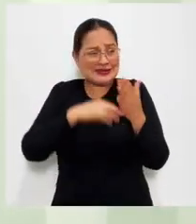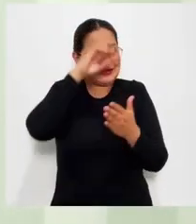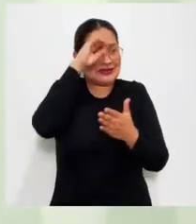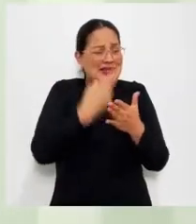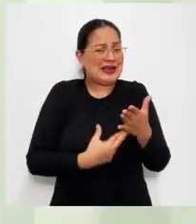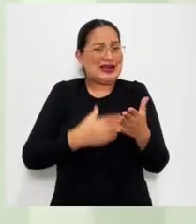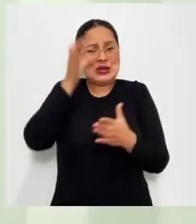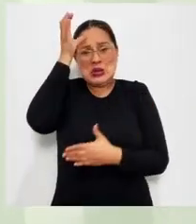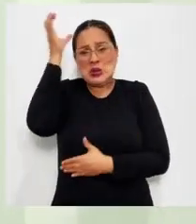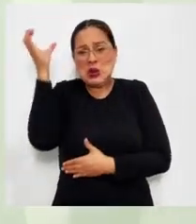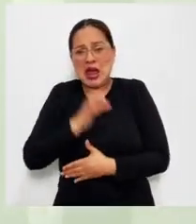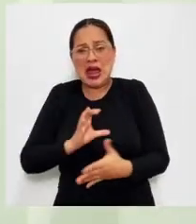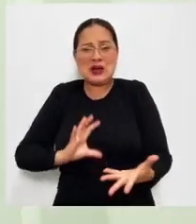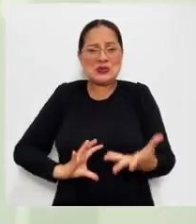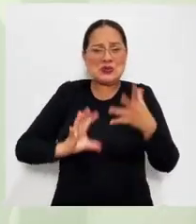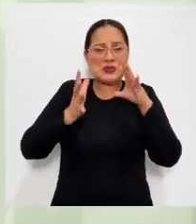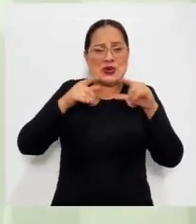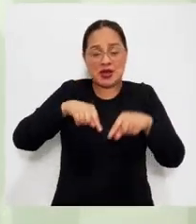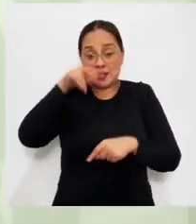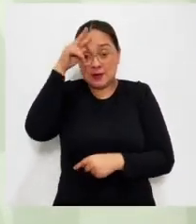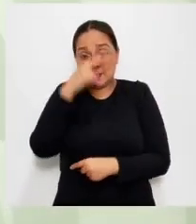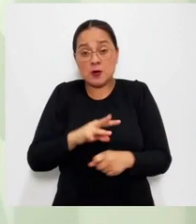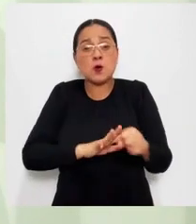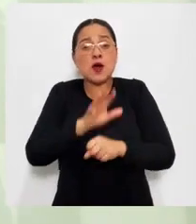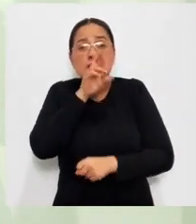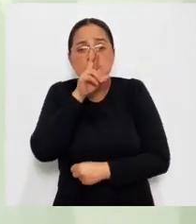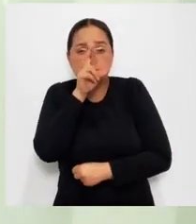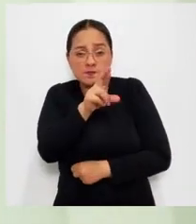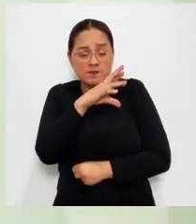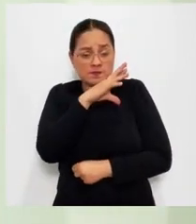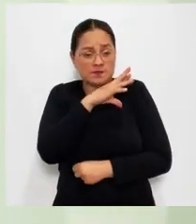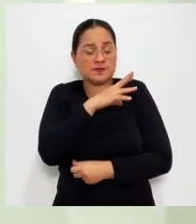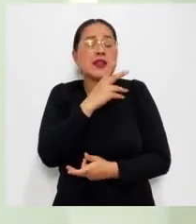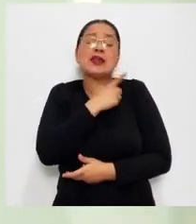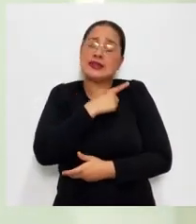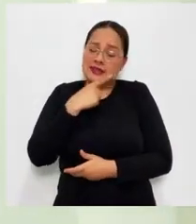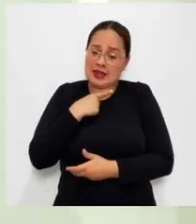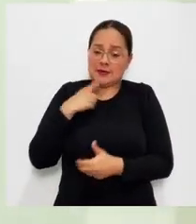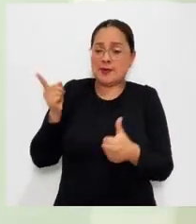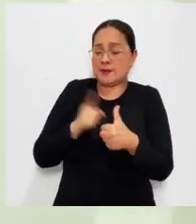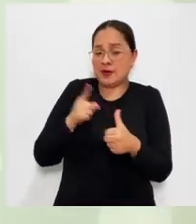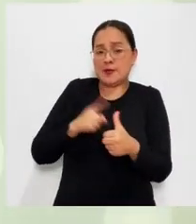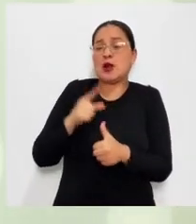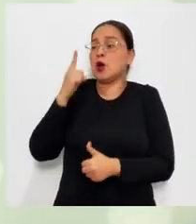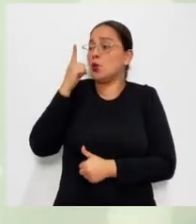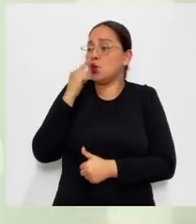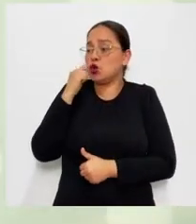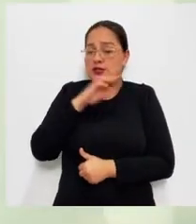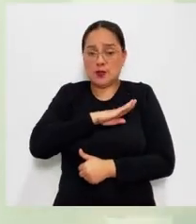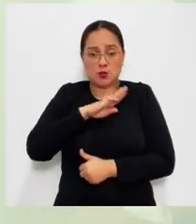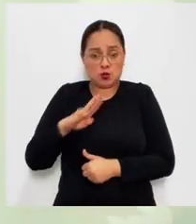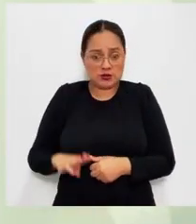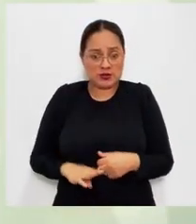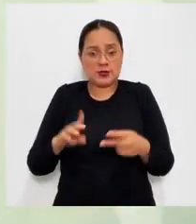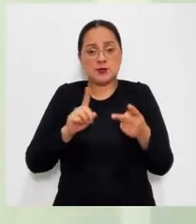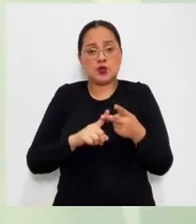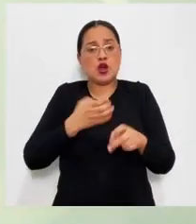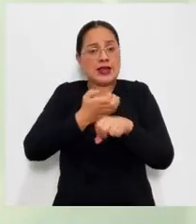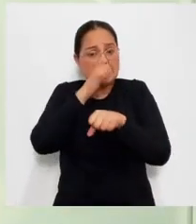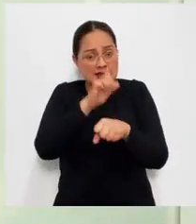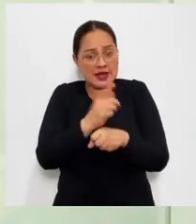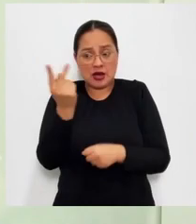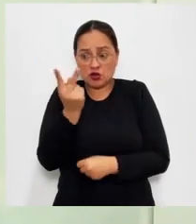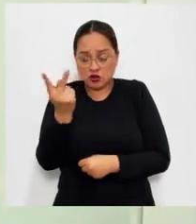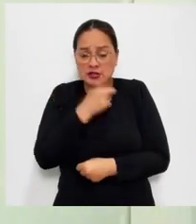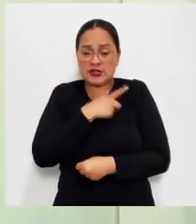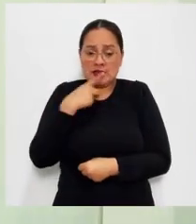para tanta situación de violencia que existe en nuestro país, es poder generar que esas policías municipales,